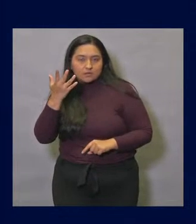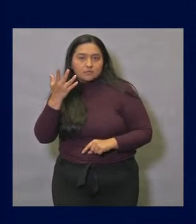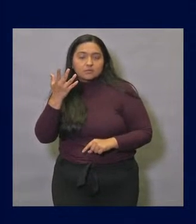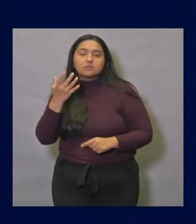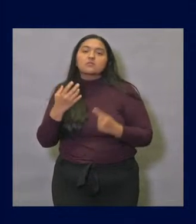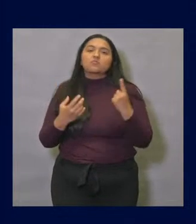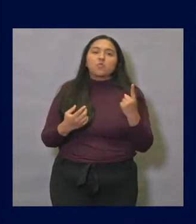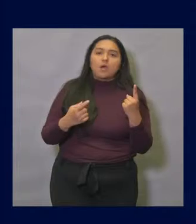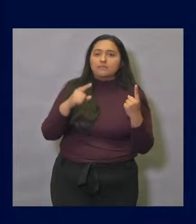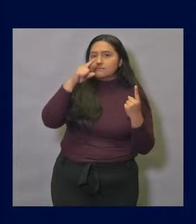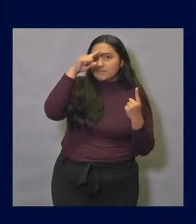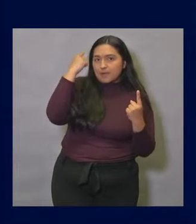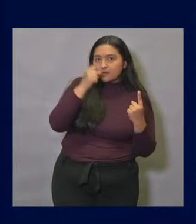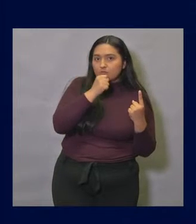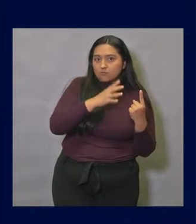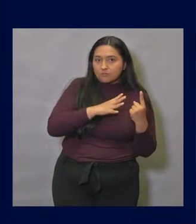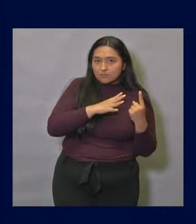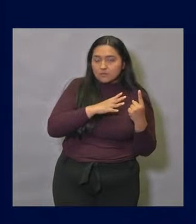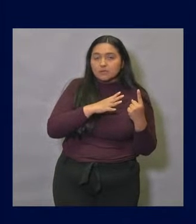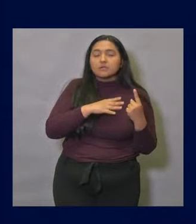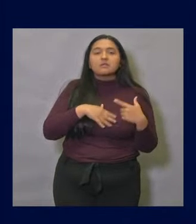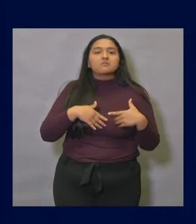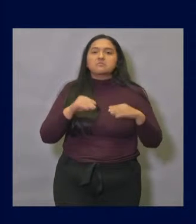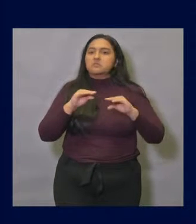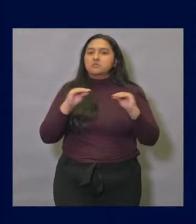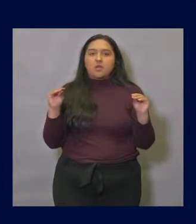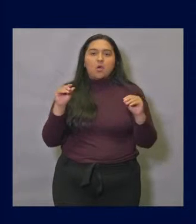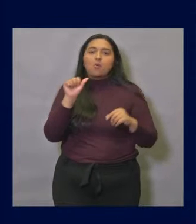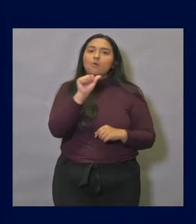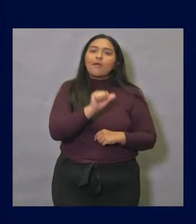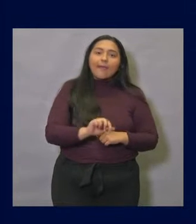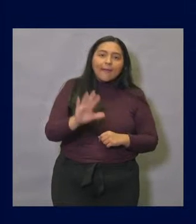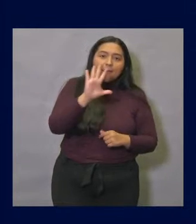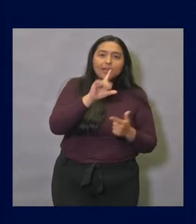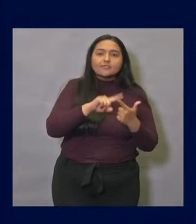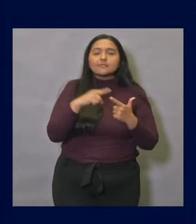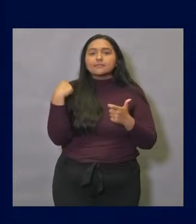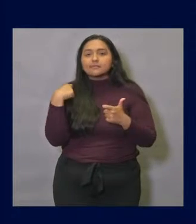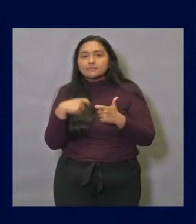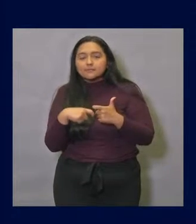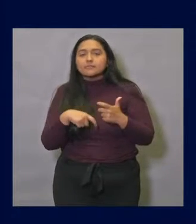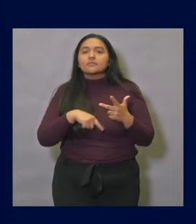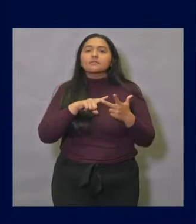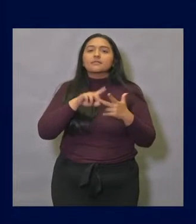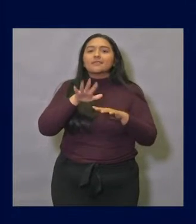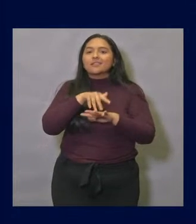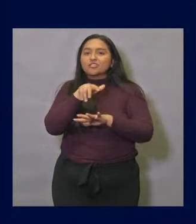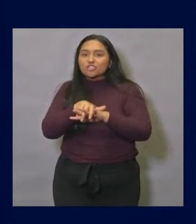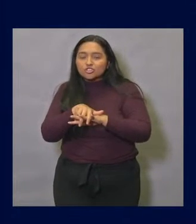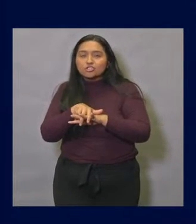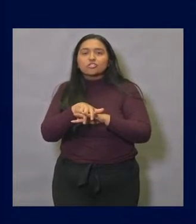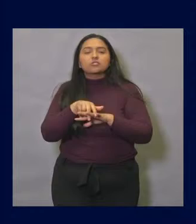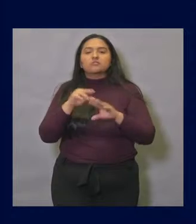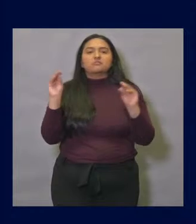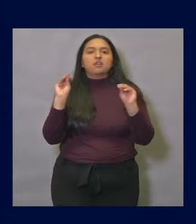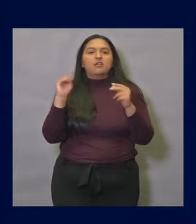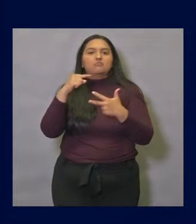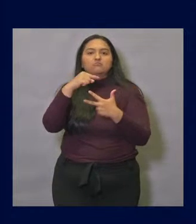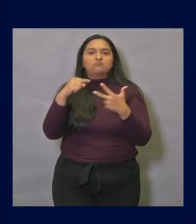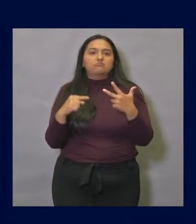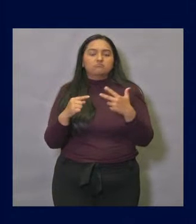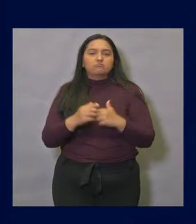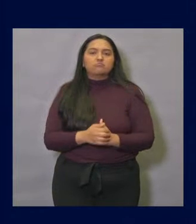era afroamericana y ninguna era asiática, latina o indígena americana nativa de